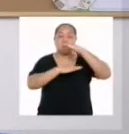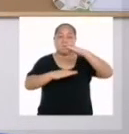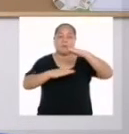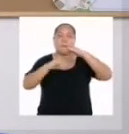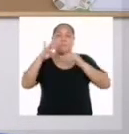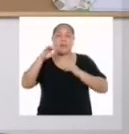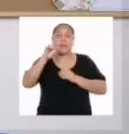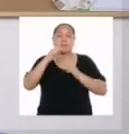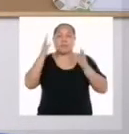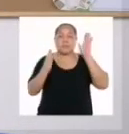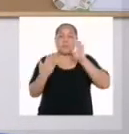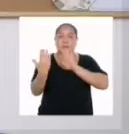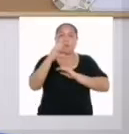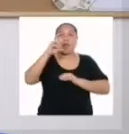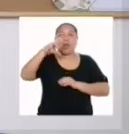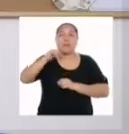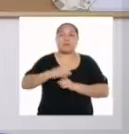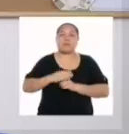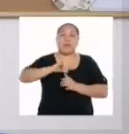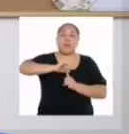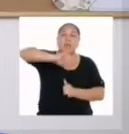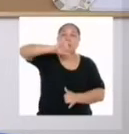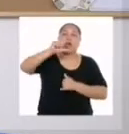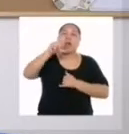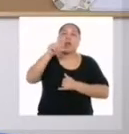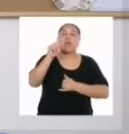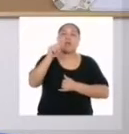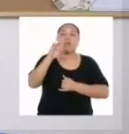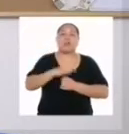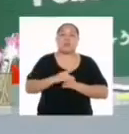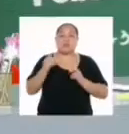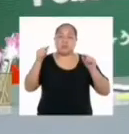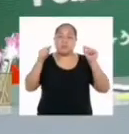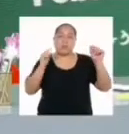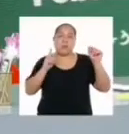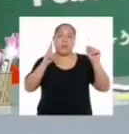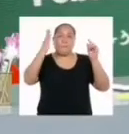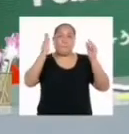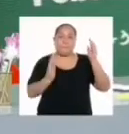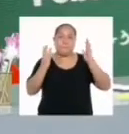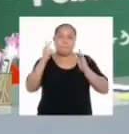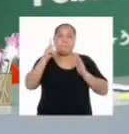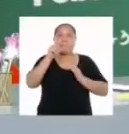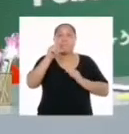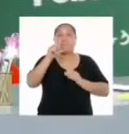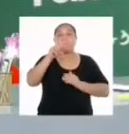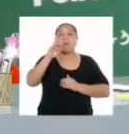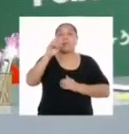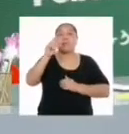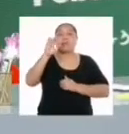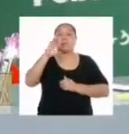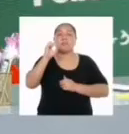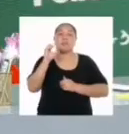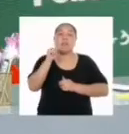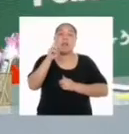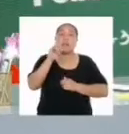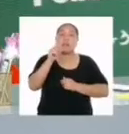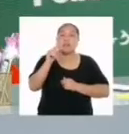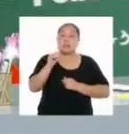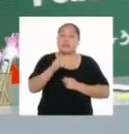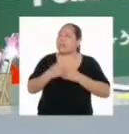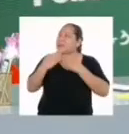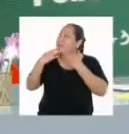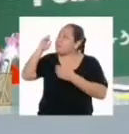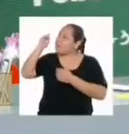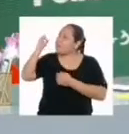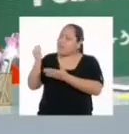bases, caras laterales, altura, vértices y aristas. Bueno, profesora Angélica Carguas, muchas gracias por